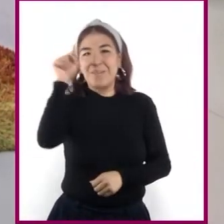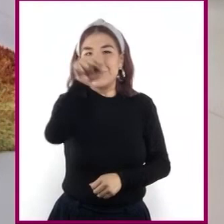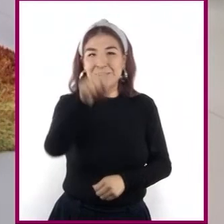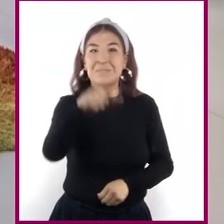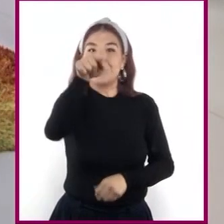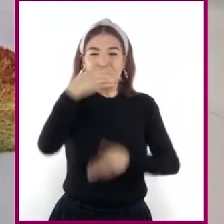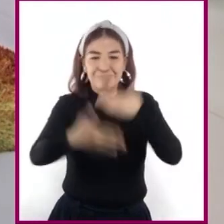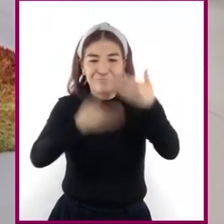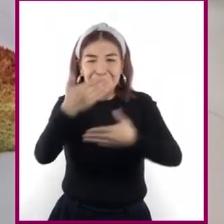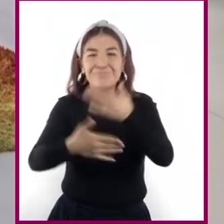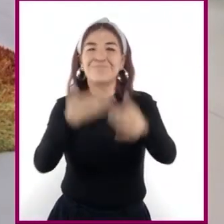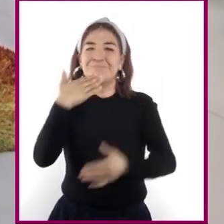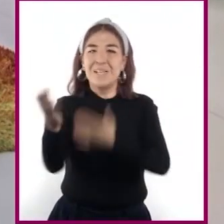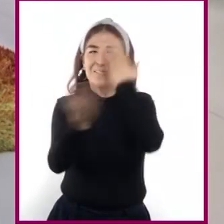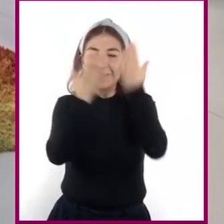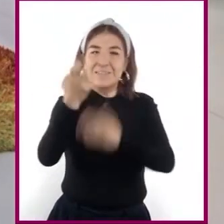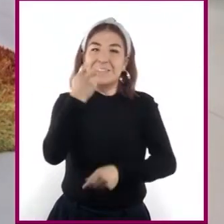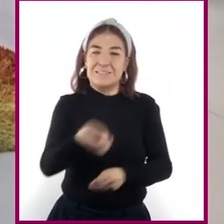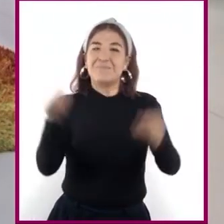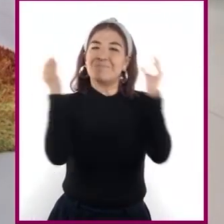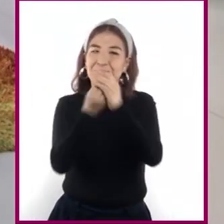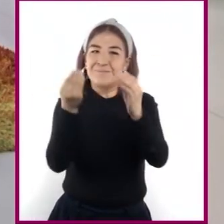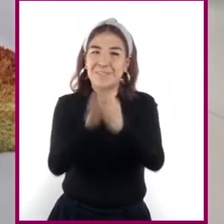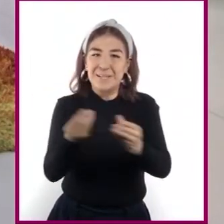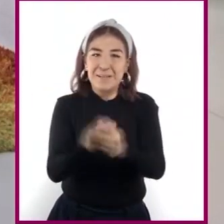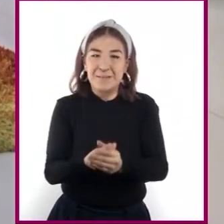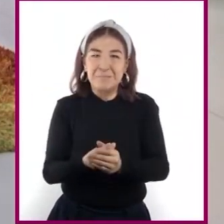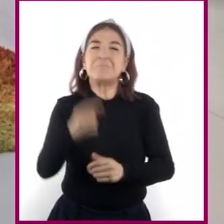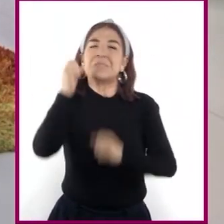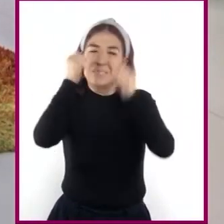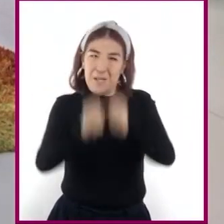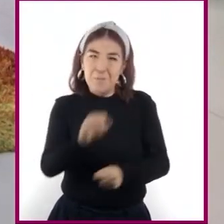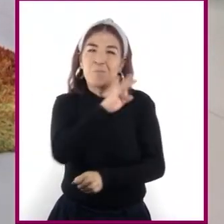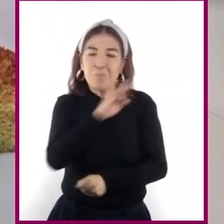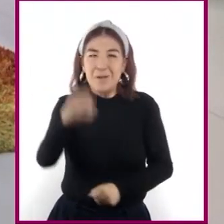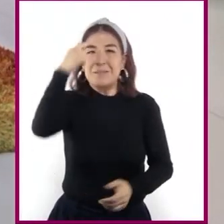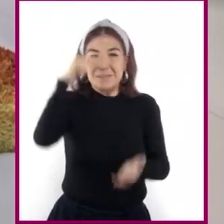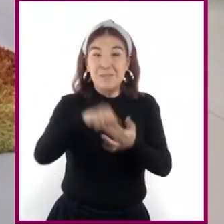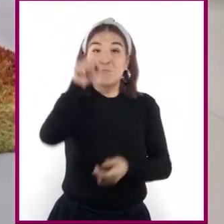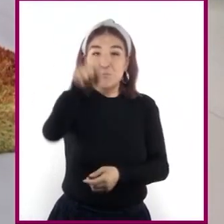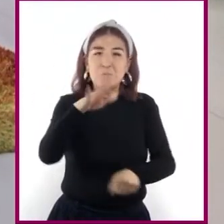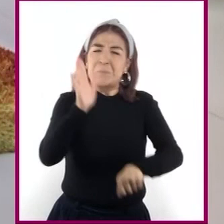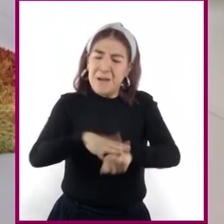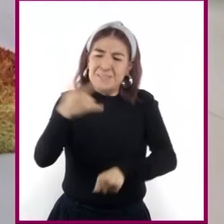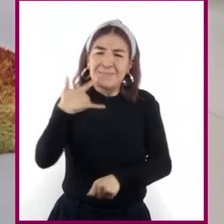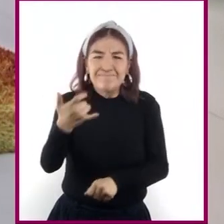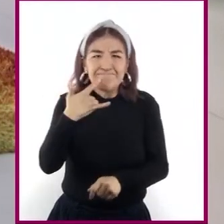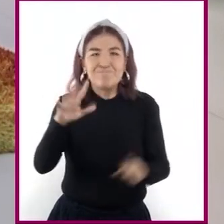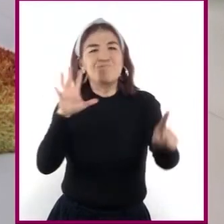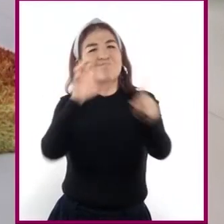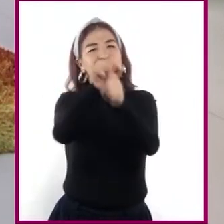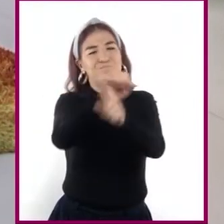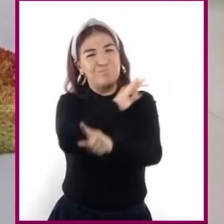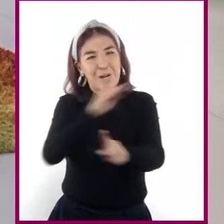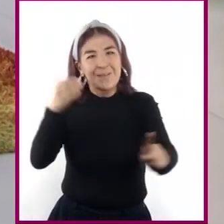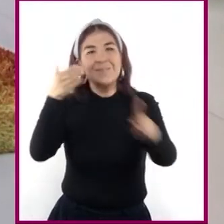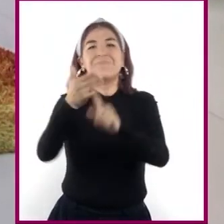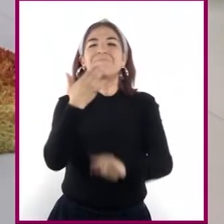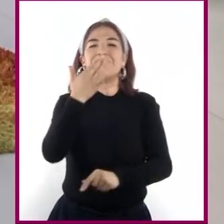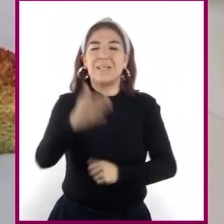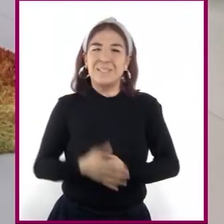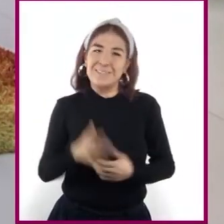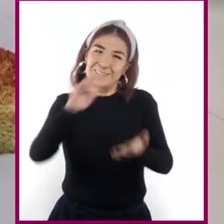el gran avance que tuvieron a lo largo de estas sesiones. Tenemos la certeza de que con su determinación alcanzarán sus metas. Gracias